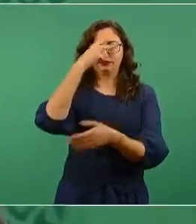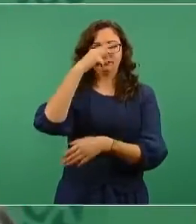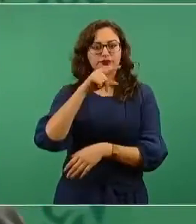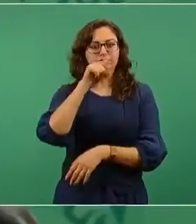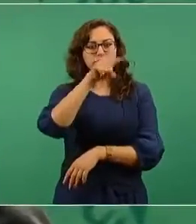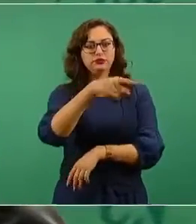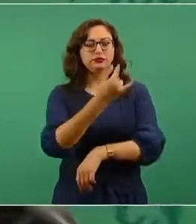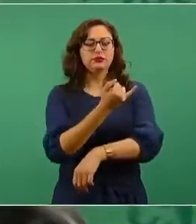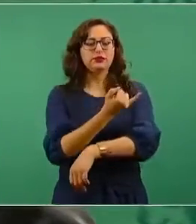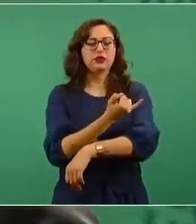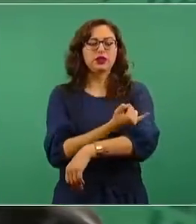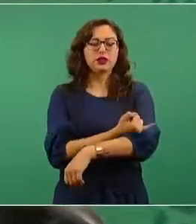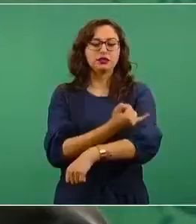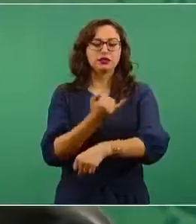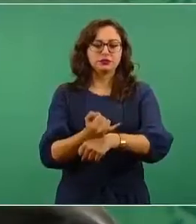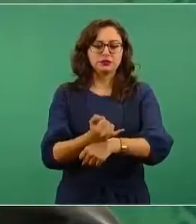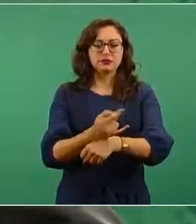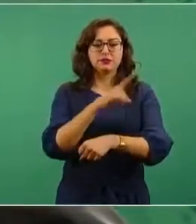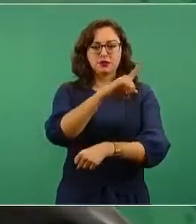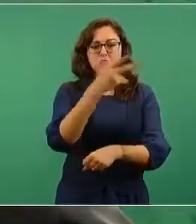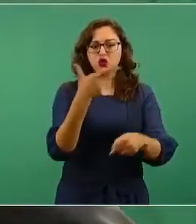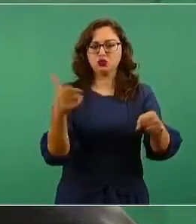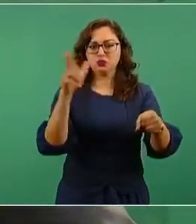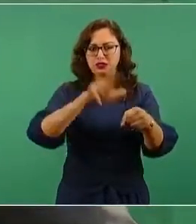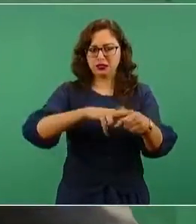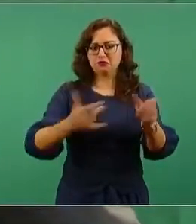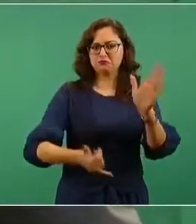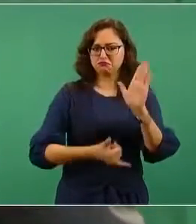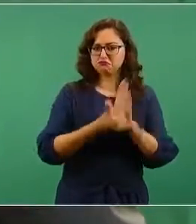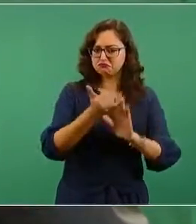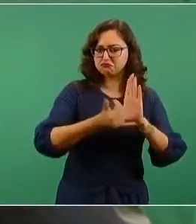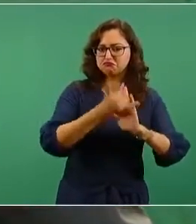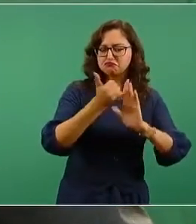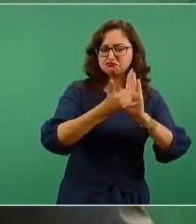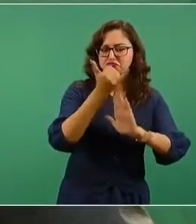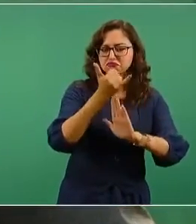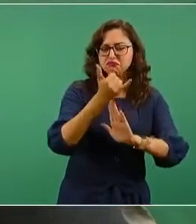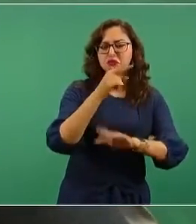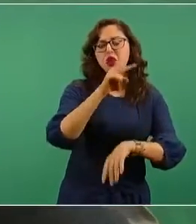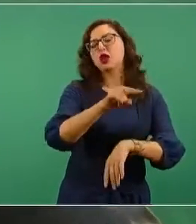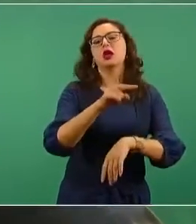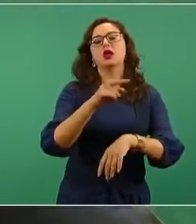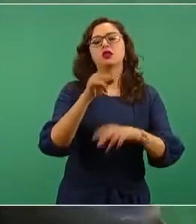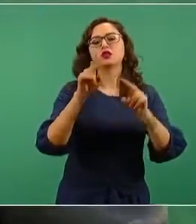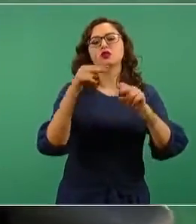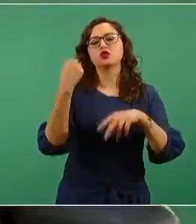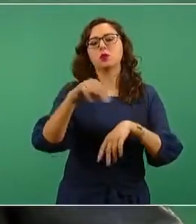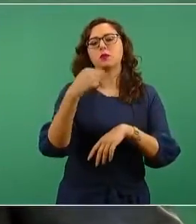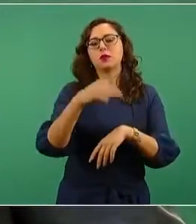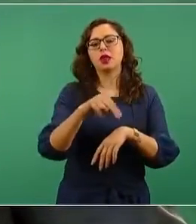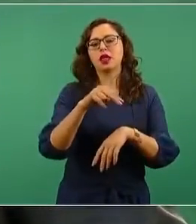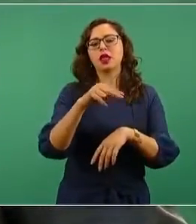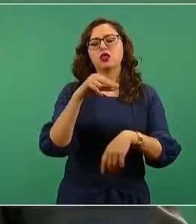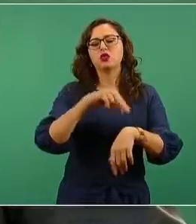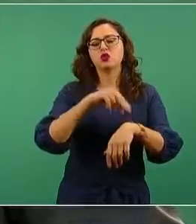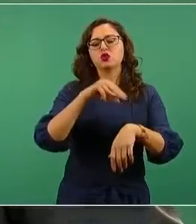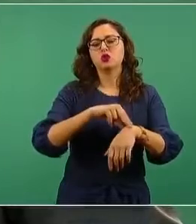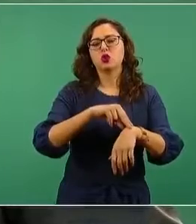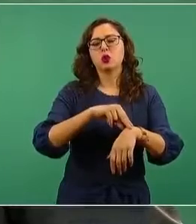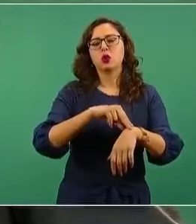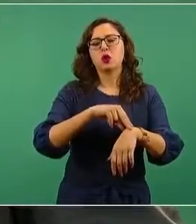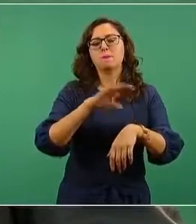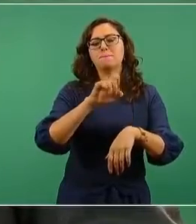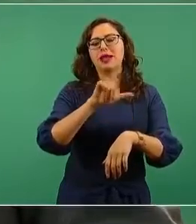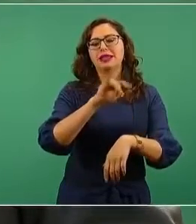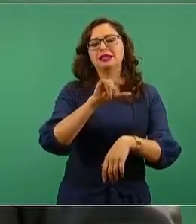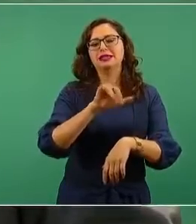hospital de Iztapalapa, doctor Belisario Domínguez, 150 camas,